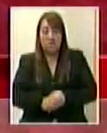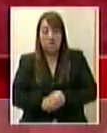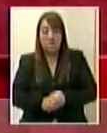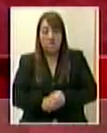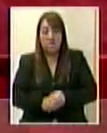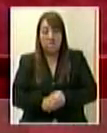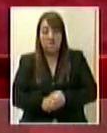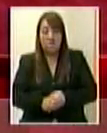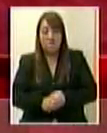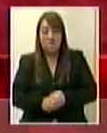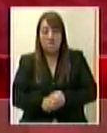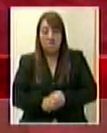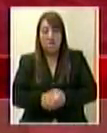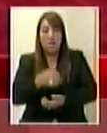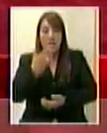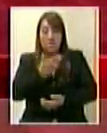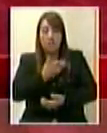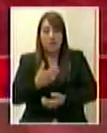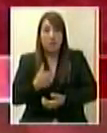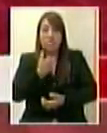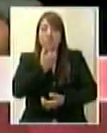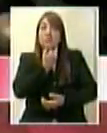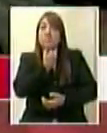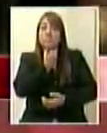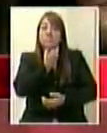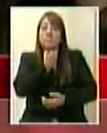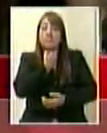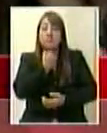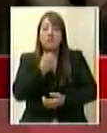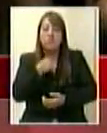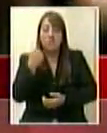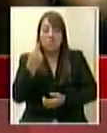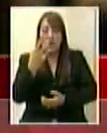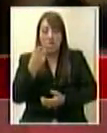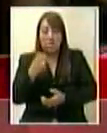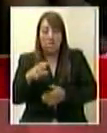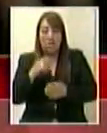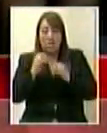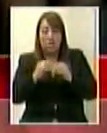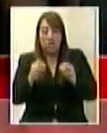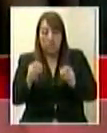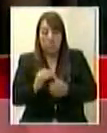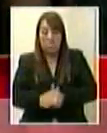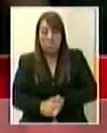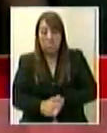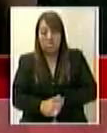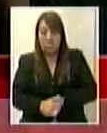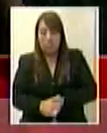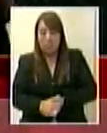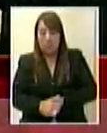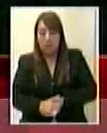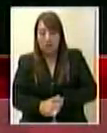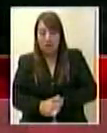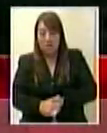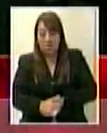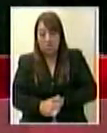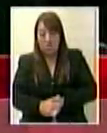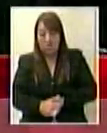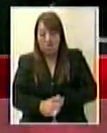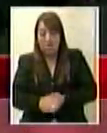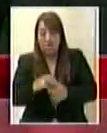Muchísimas gracias, señor presidente. Yo simplemente quiero hacer una invocación al Pleno el día de